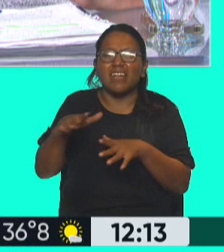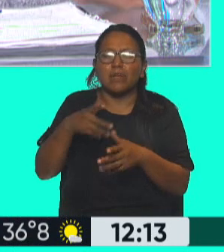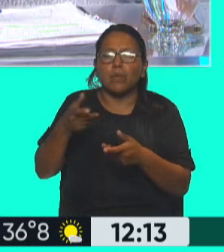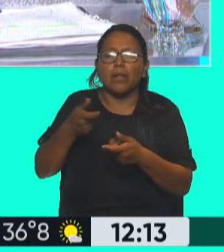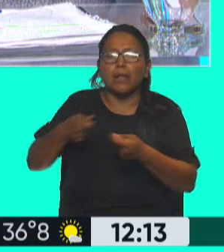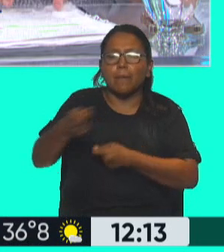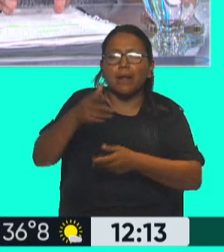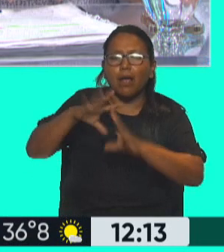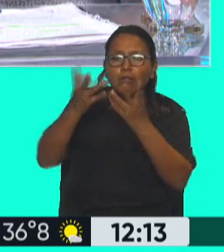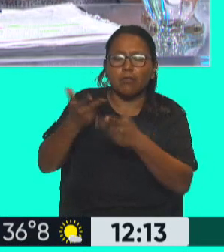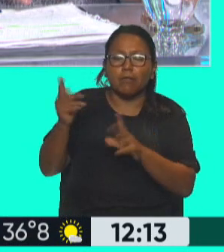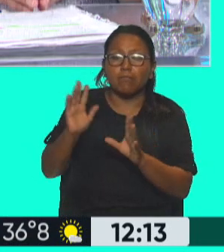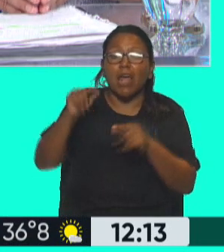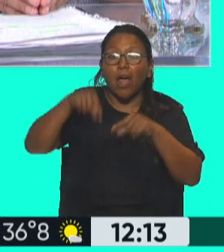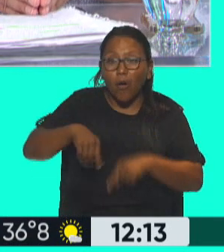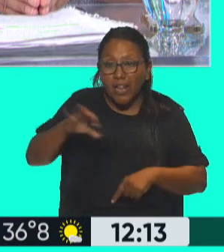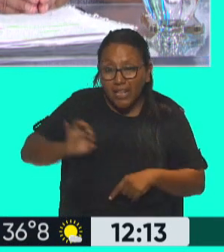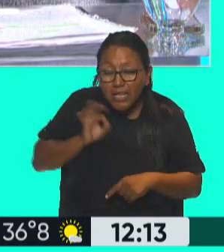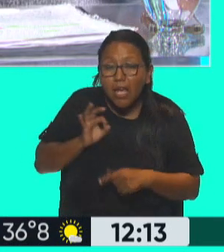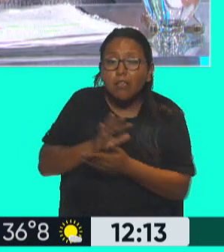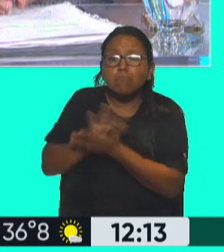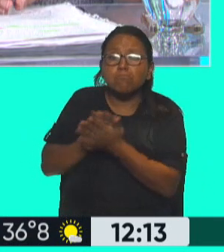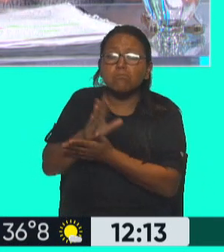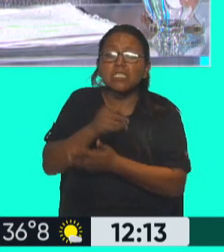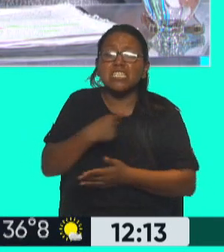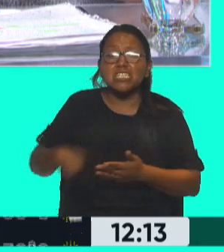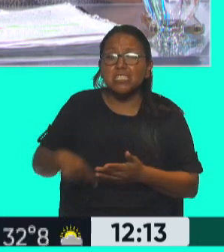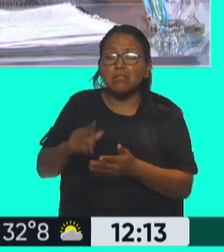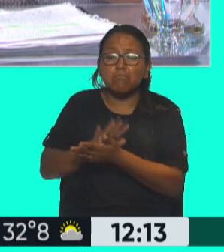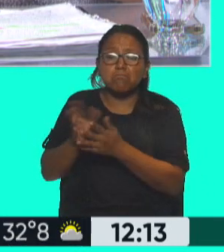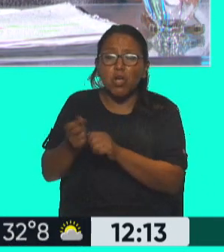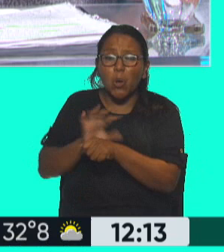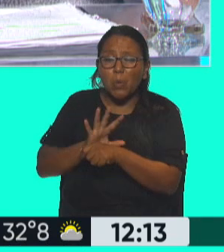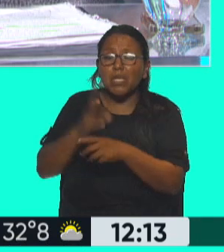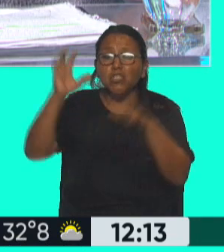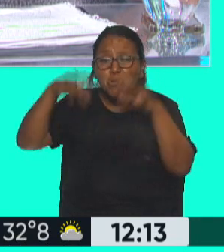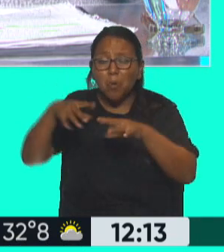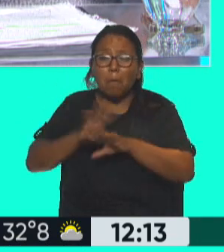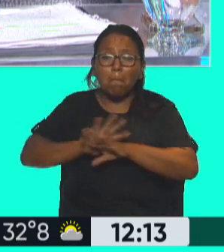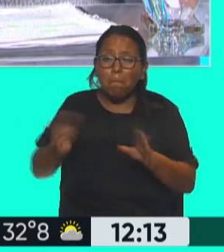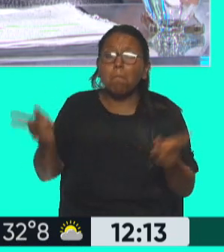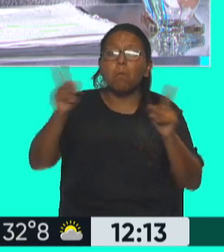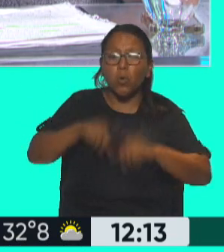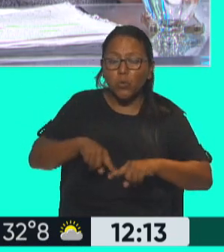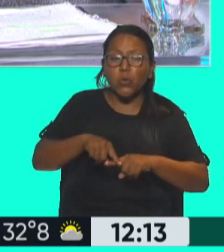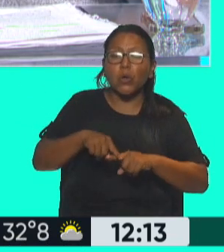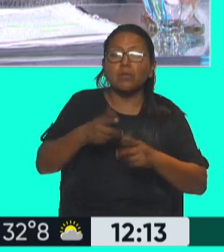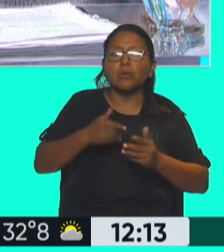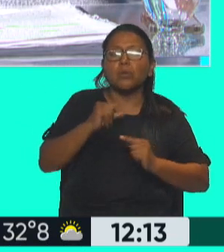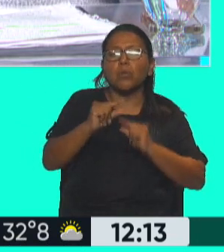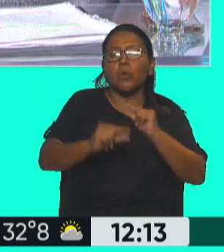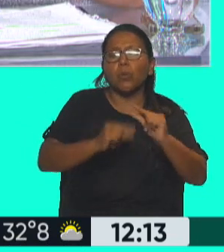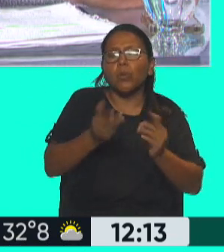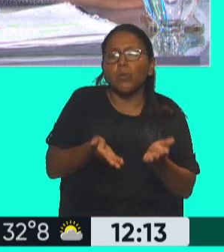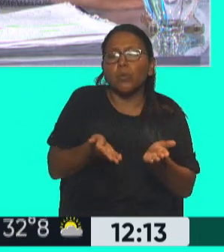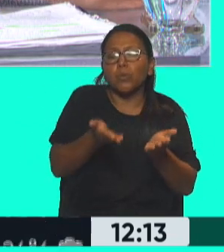internacional. A partir de este año, China resolvió su problema del COVID, llovió, se empezó a retener y la hacienda empieza a aumentar paulatinamente. Ha